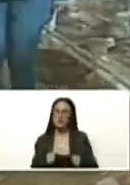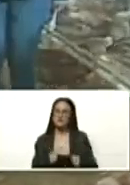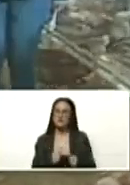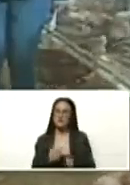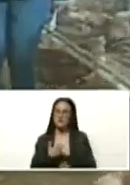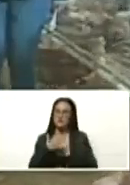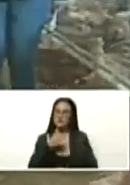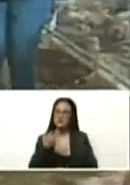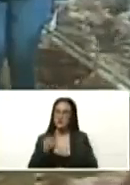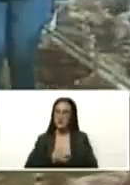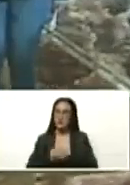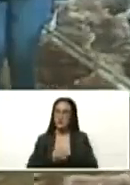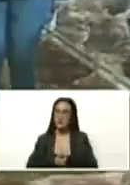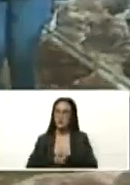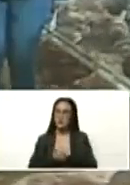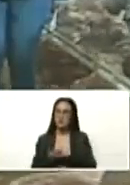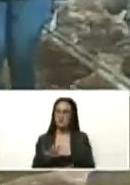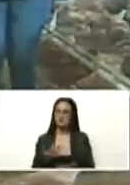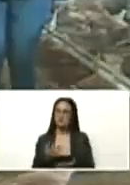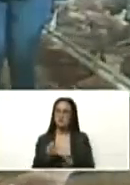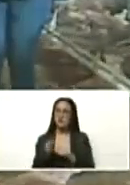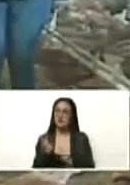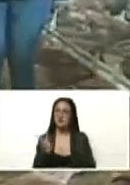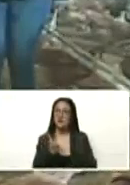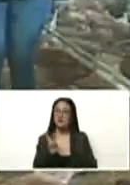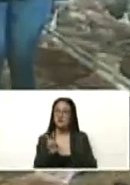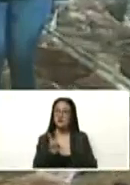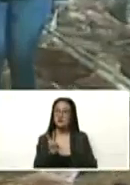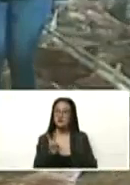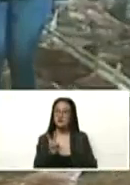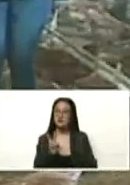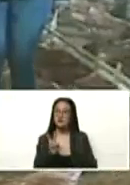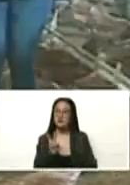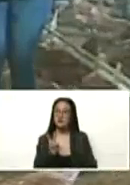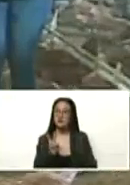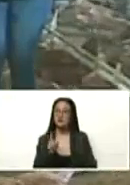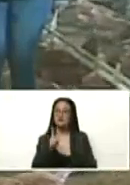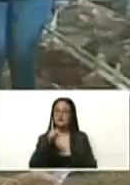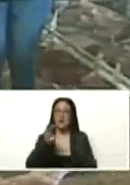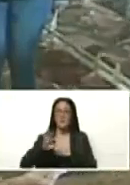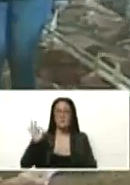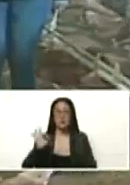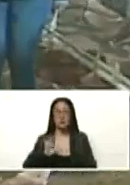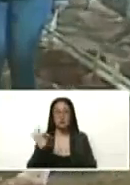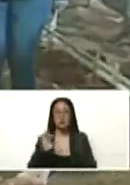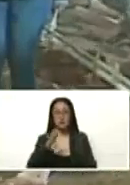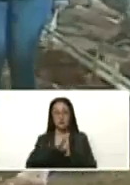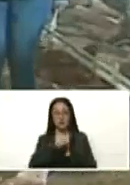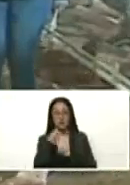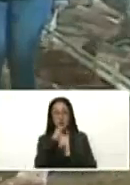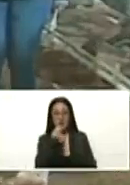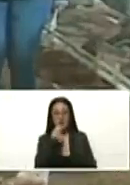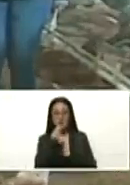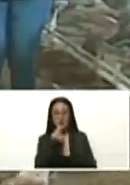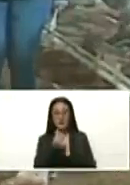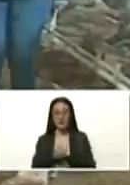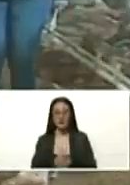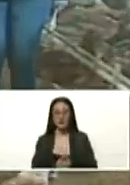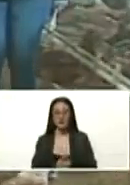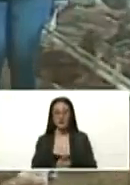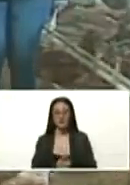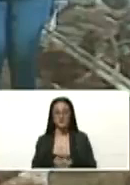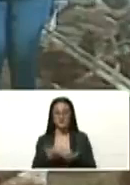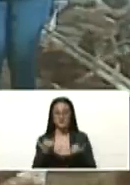estoy seguro que más temprano que tarde, Venezuela va a producir el 100% de nuestros alimentos. Así que bueno,